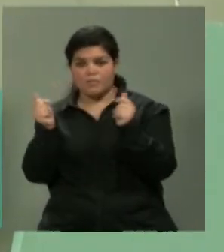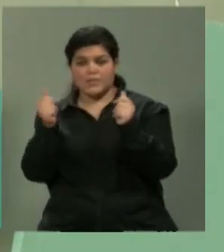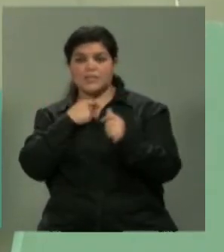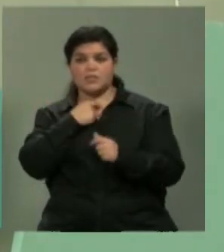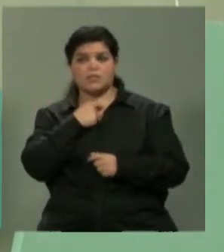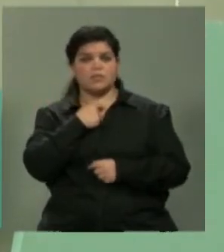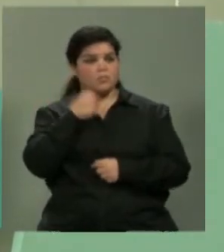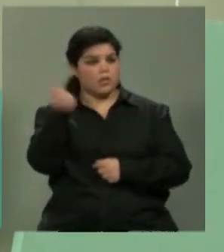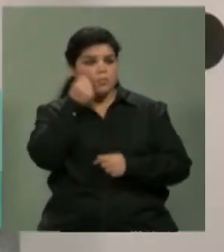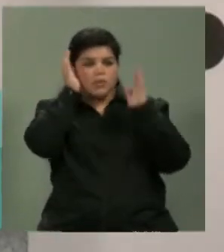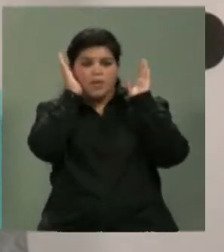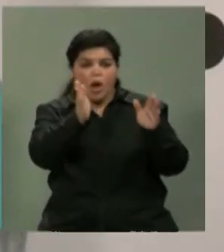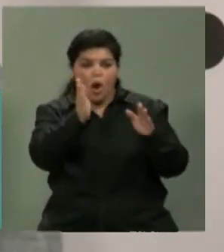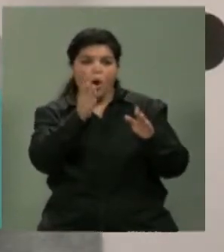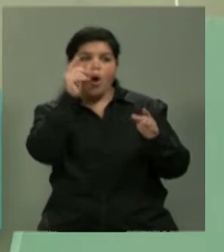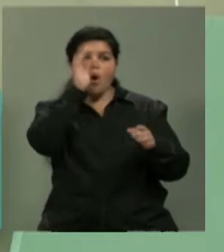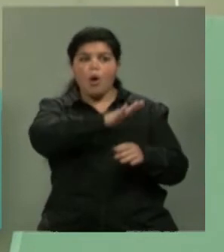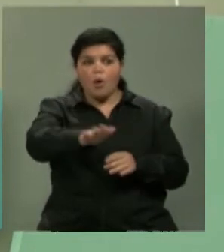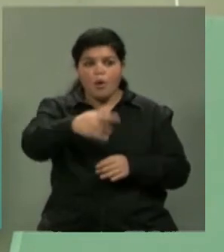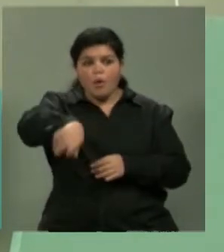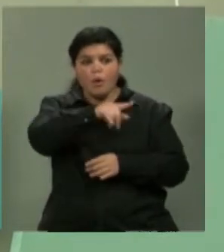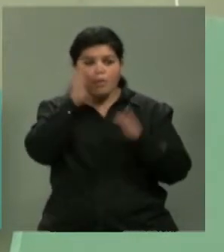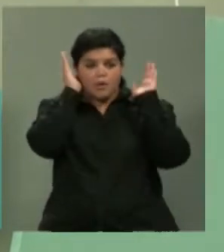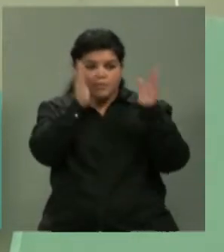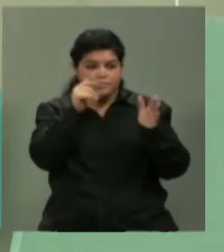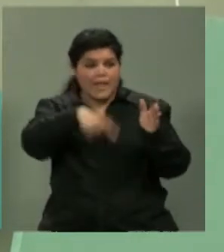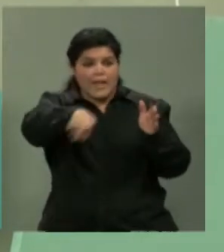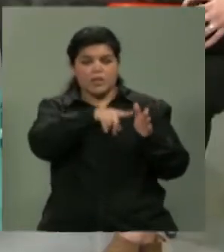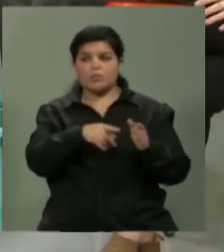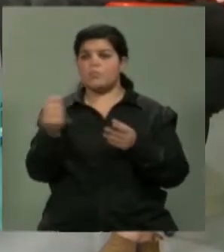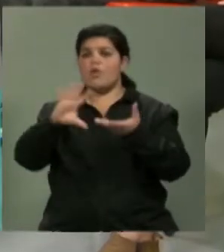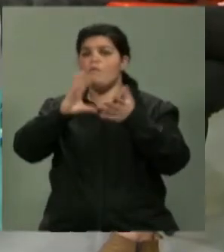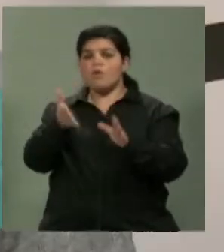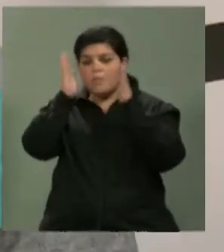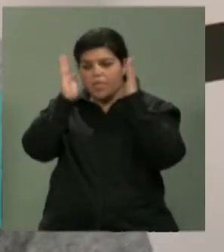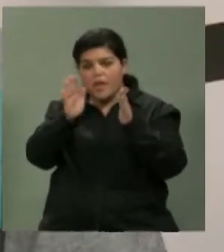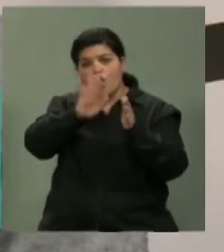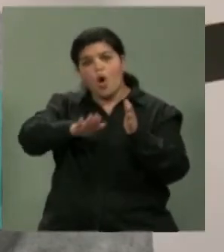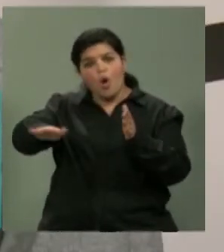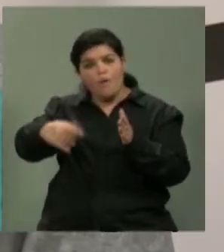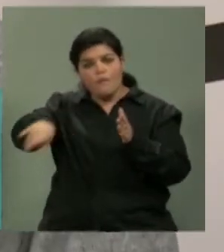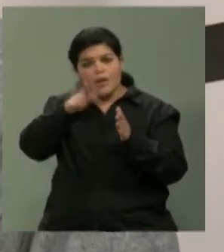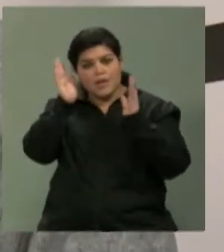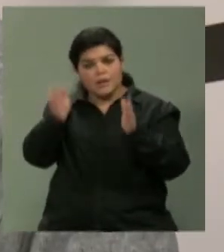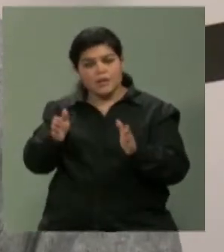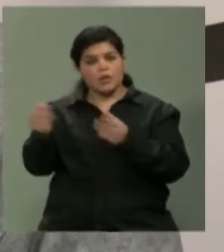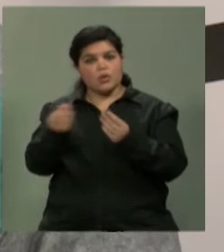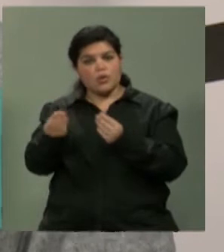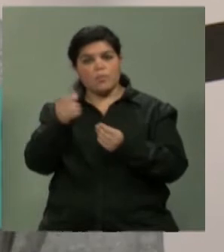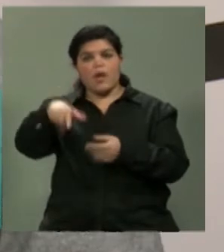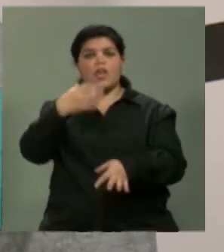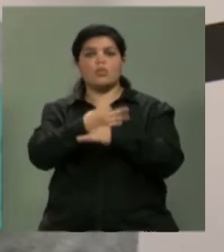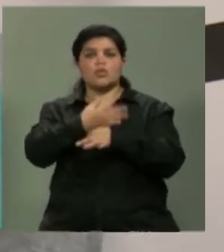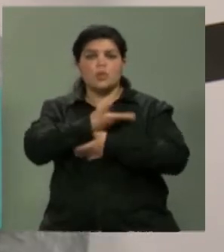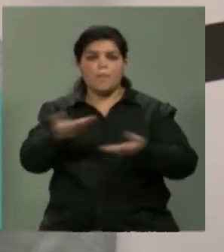que ocuparse. Ocuparse, esa es la forma. La forma de ocuparse de los menores, la forma de ocuparse de los menores es mejorar la educación